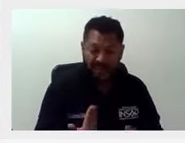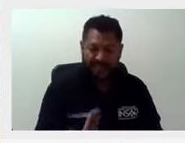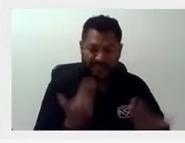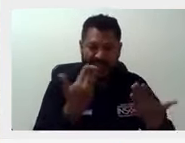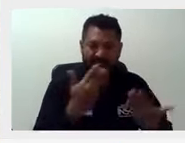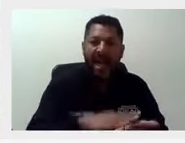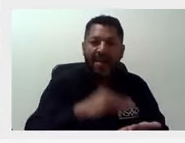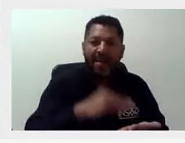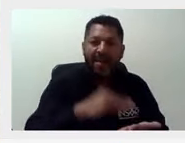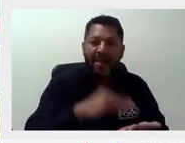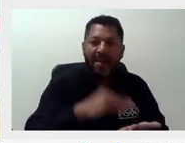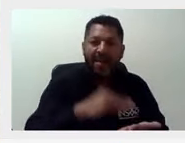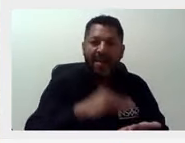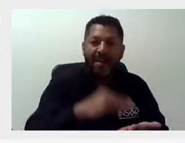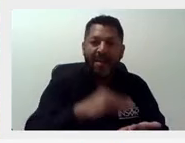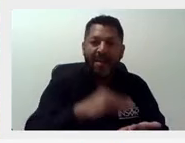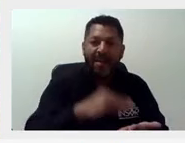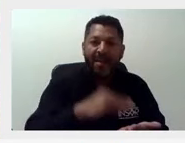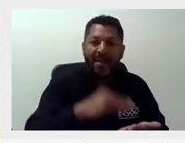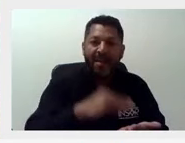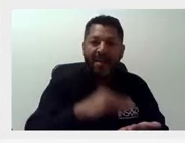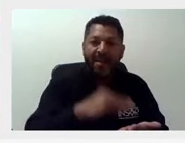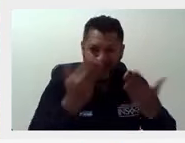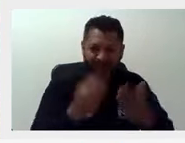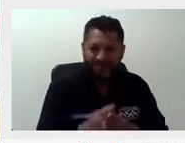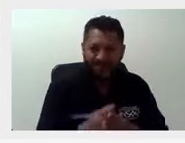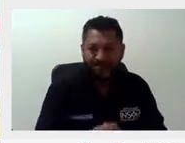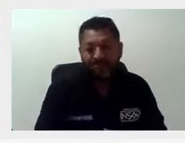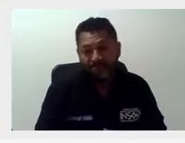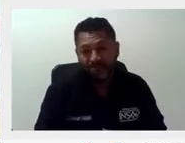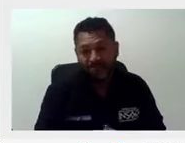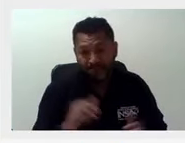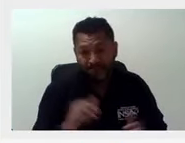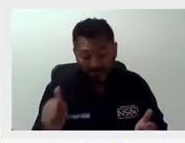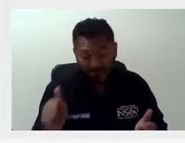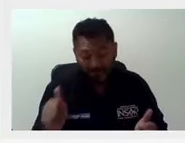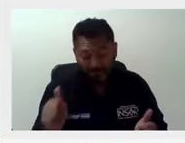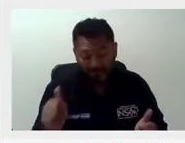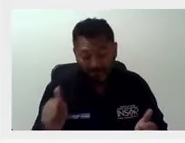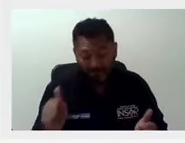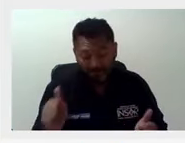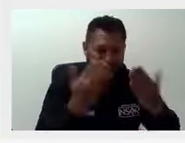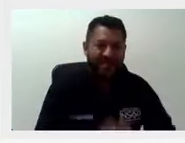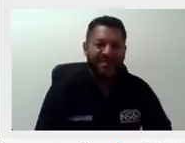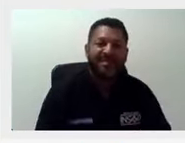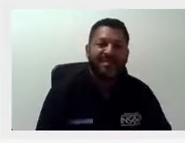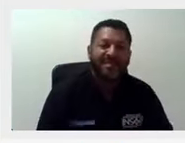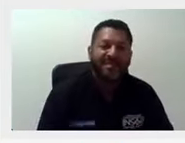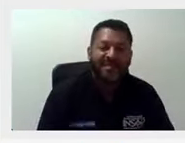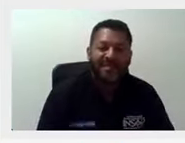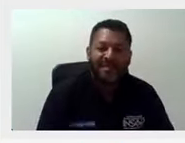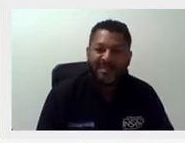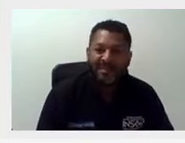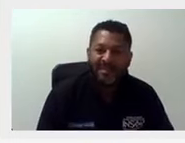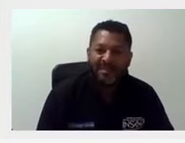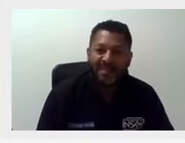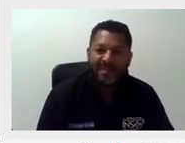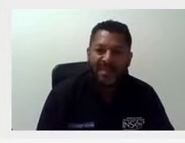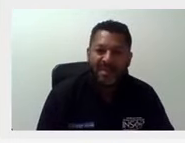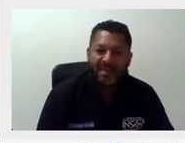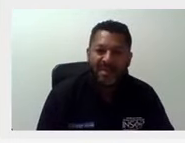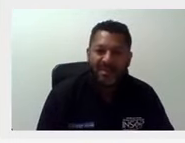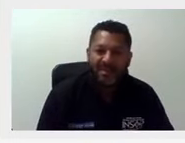casa. Entonces, creo que ese acompañamiento es crucial. Muchas gracias, Dora. Y entendiendo lo